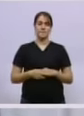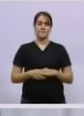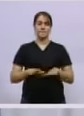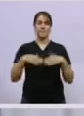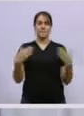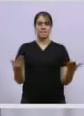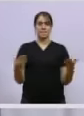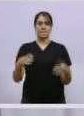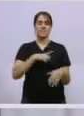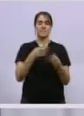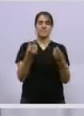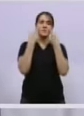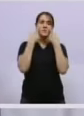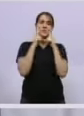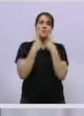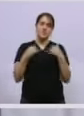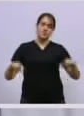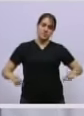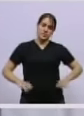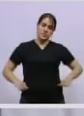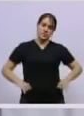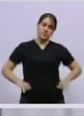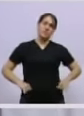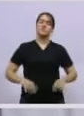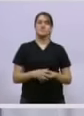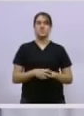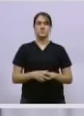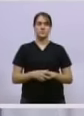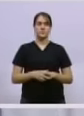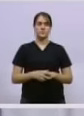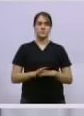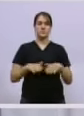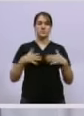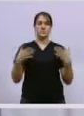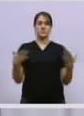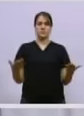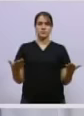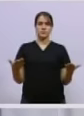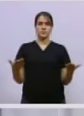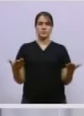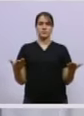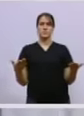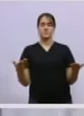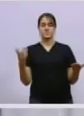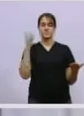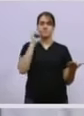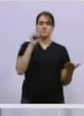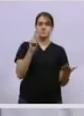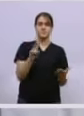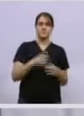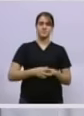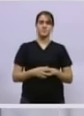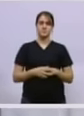habrá chorro el ángel de dientes, cuando vildes